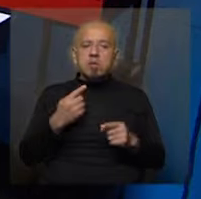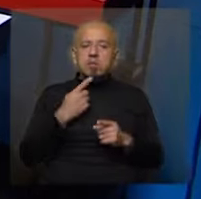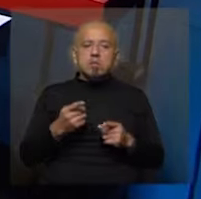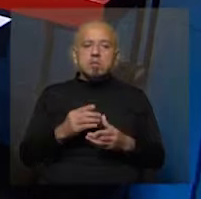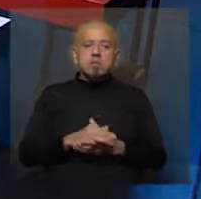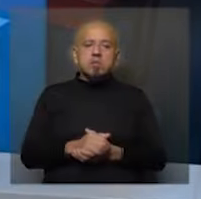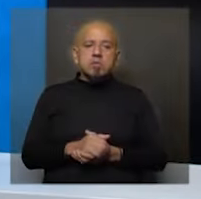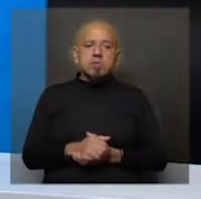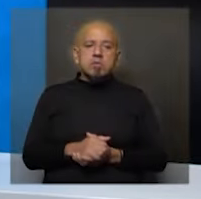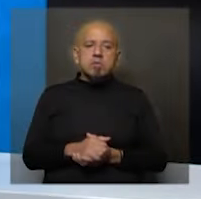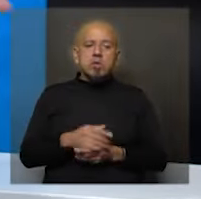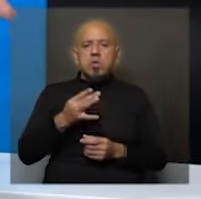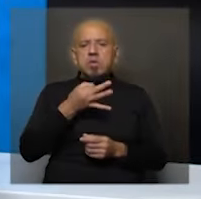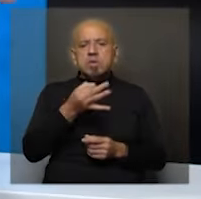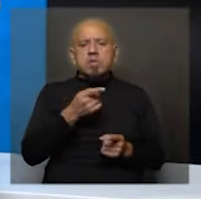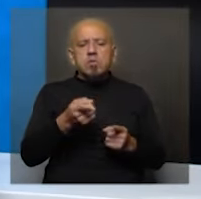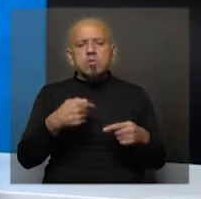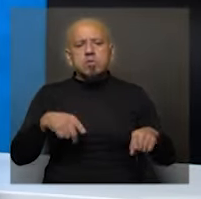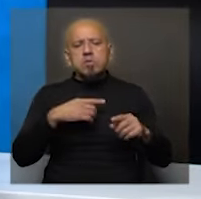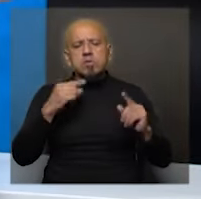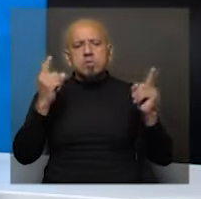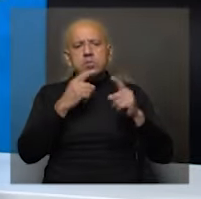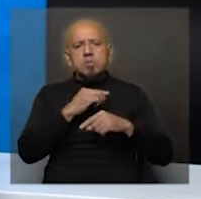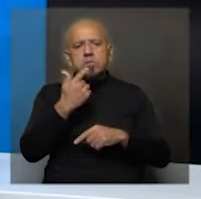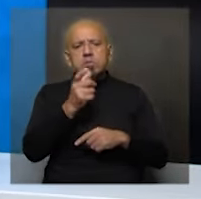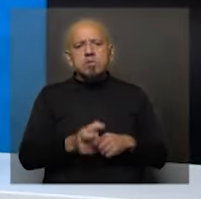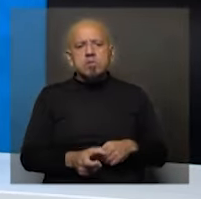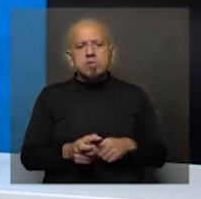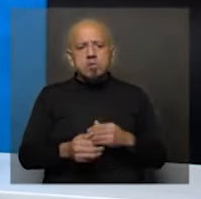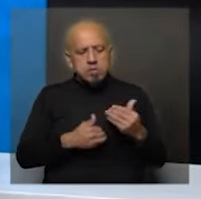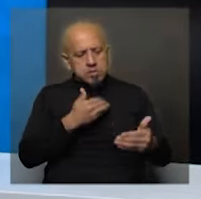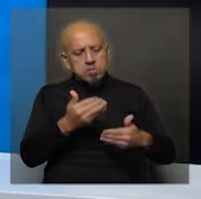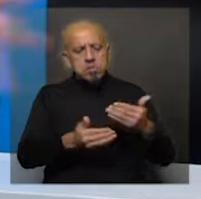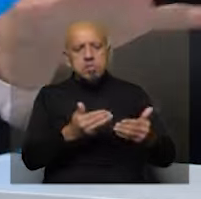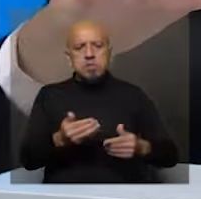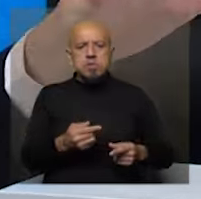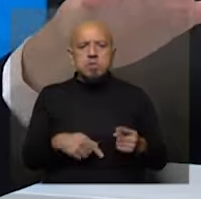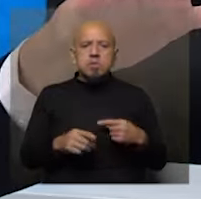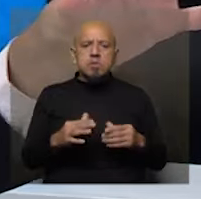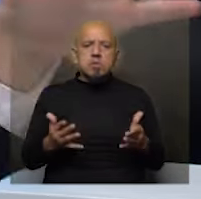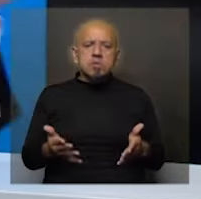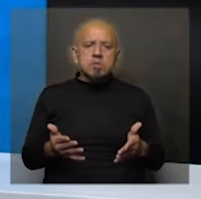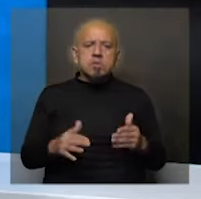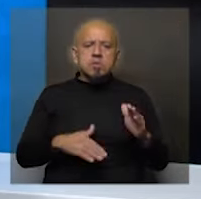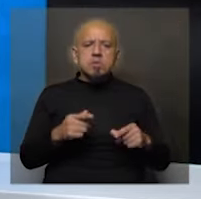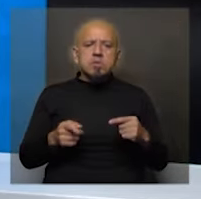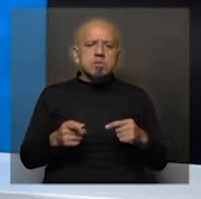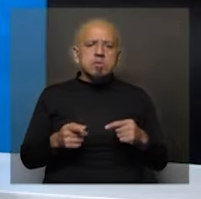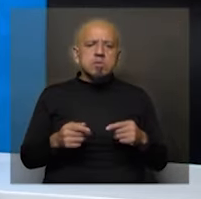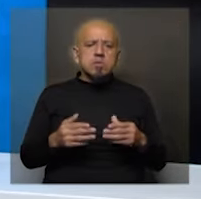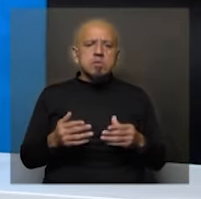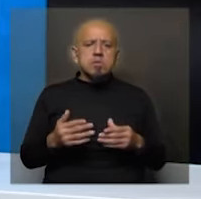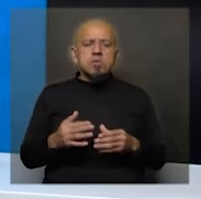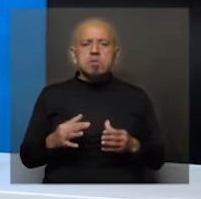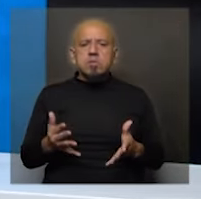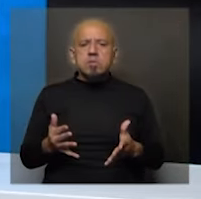ineficiencia hablabas de lo difícil que es sostener para una víctima el Eso queda por el camino muchas veces no se termina